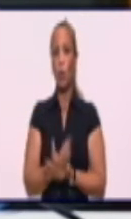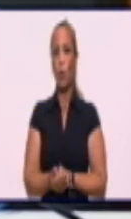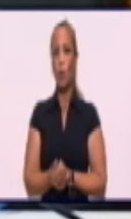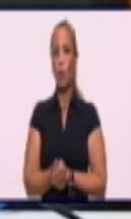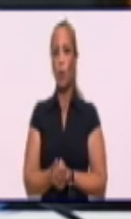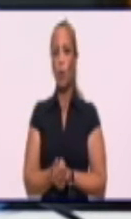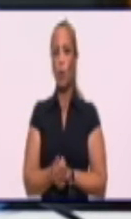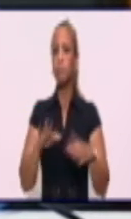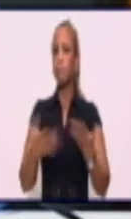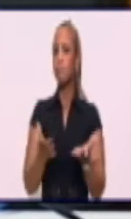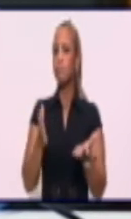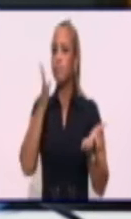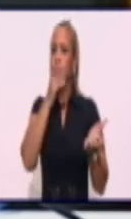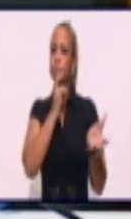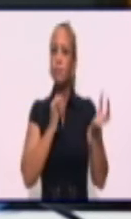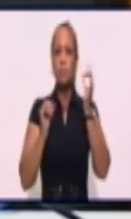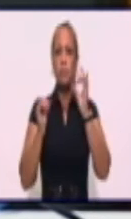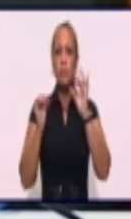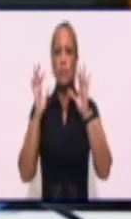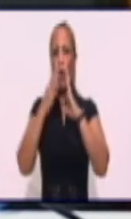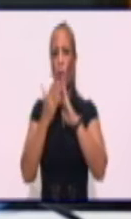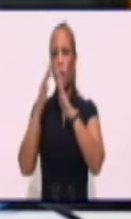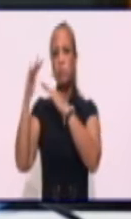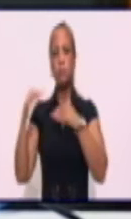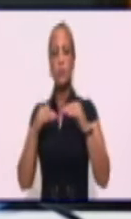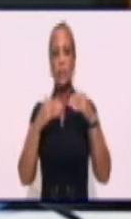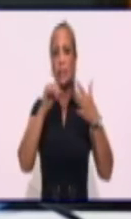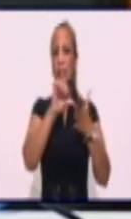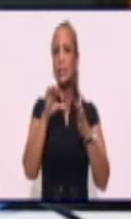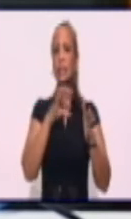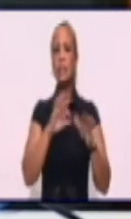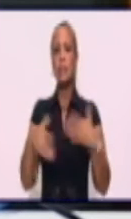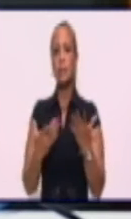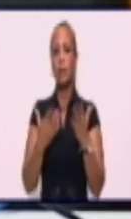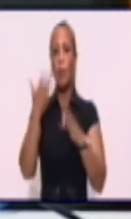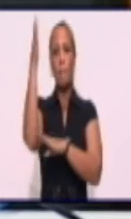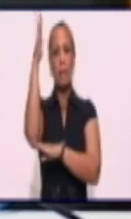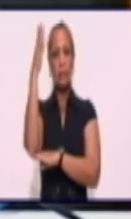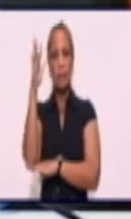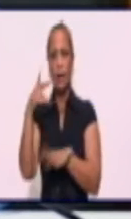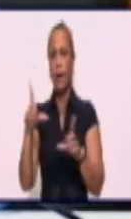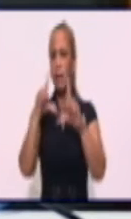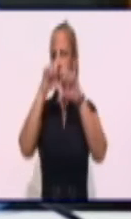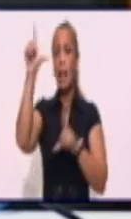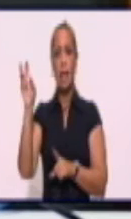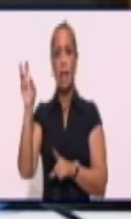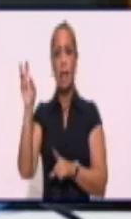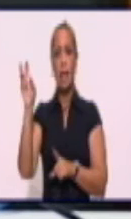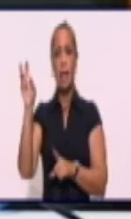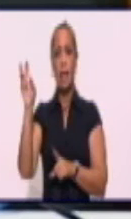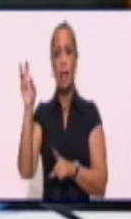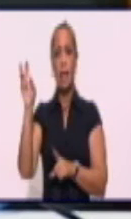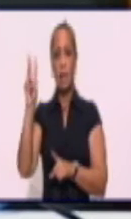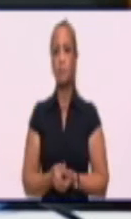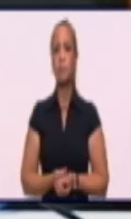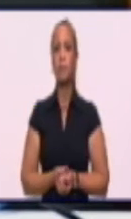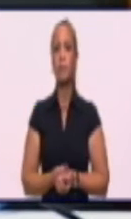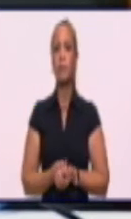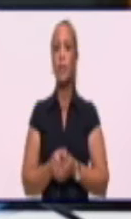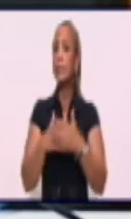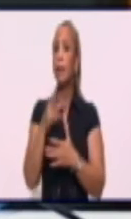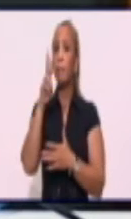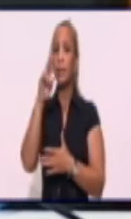estar engalanando todos los bloques, las delegaciones con banderas, con consignas. Y el 26 a